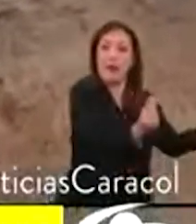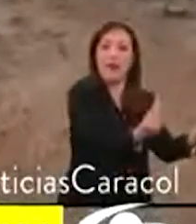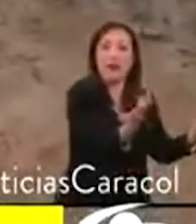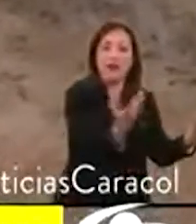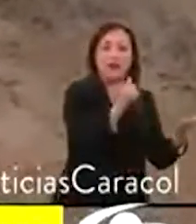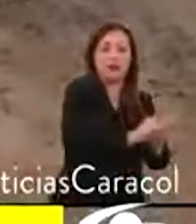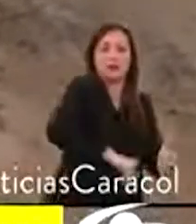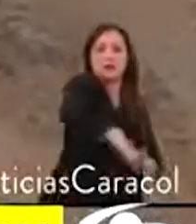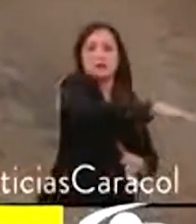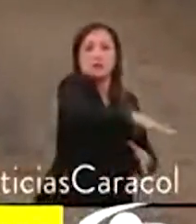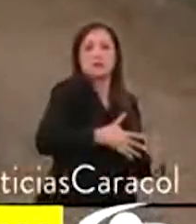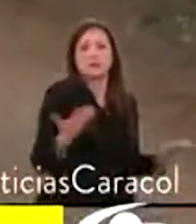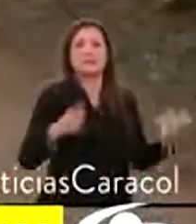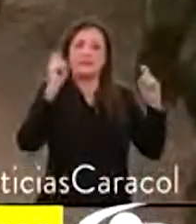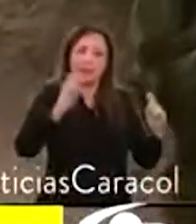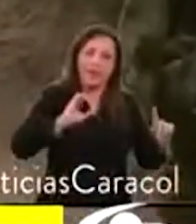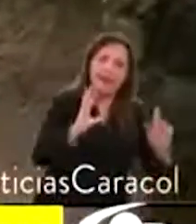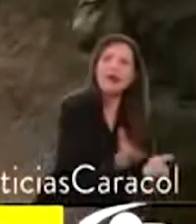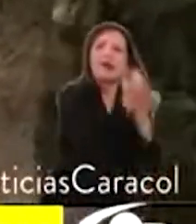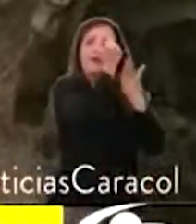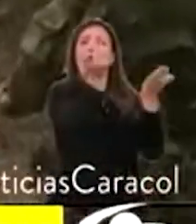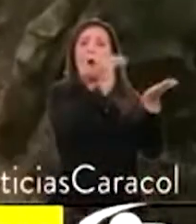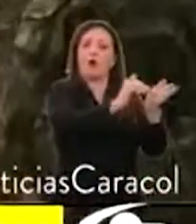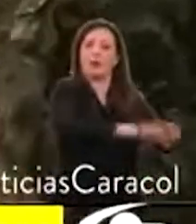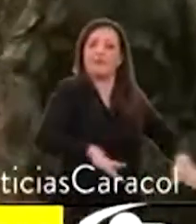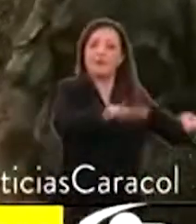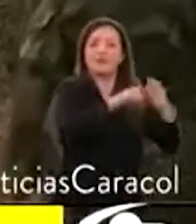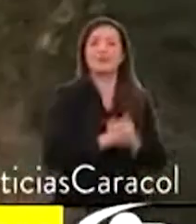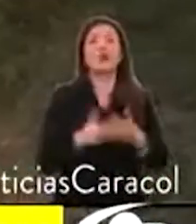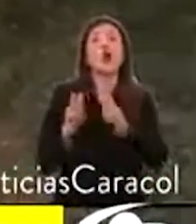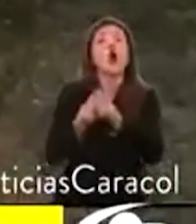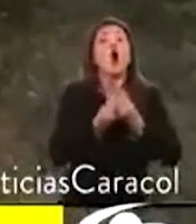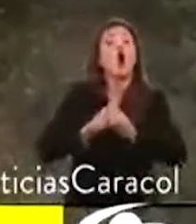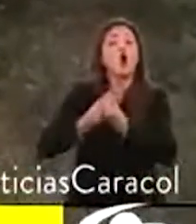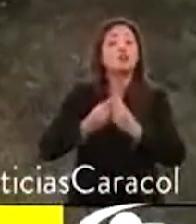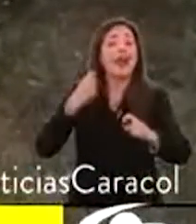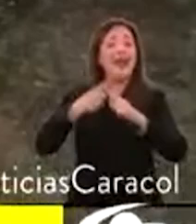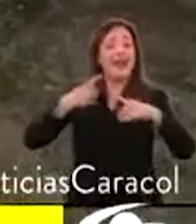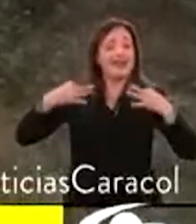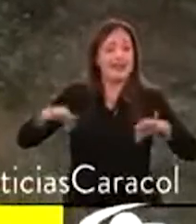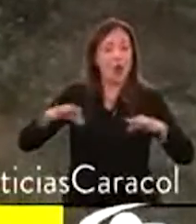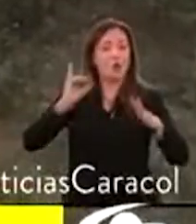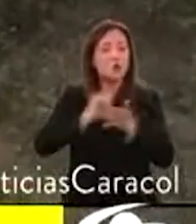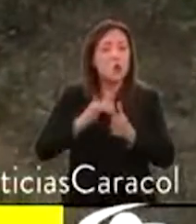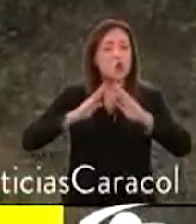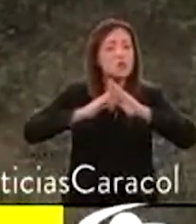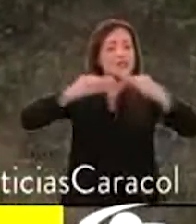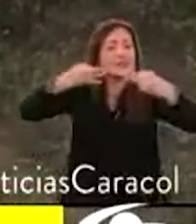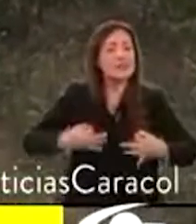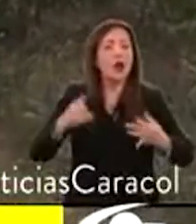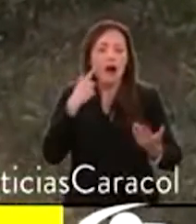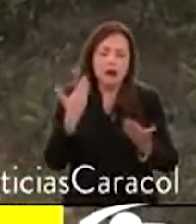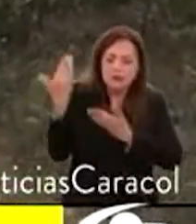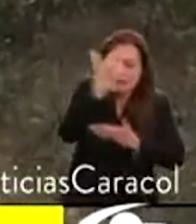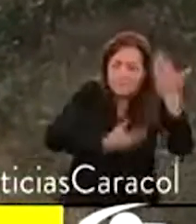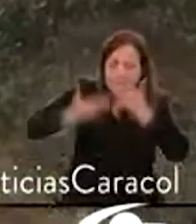territorio que hay que recuperar. En un consejo extraordinario de seguridad, las autoridades locales evalúan esta situación de orden público.